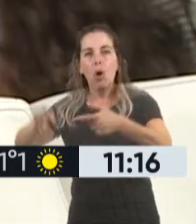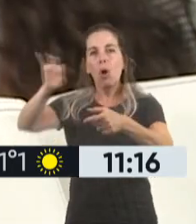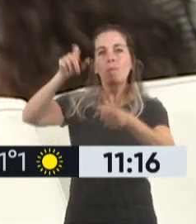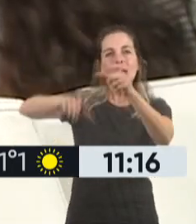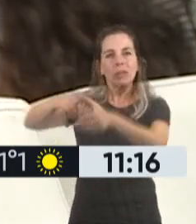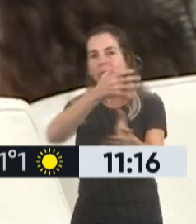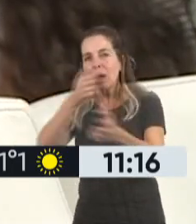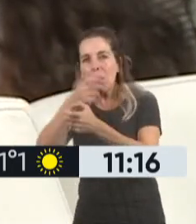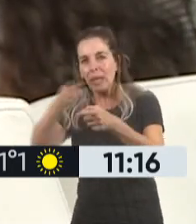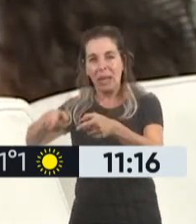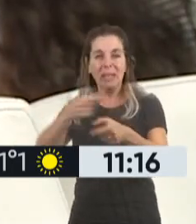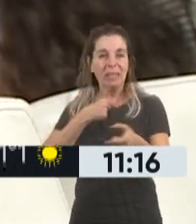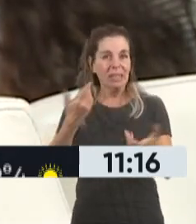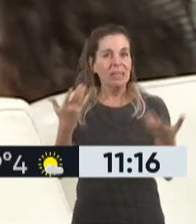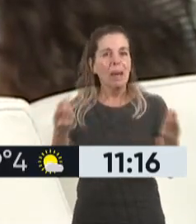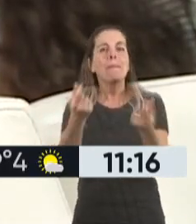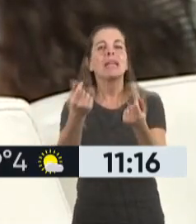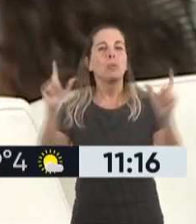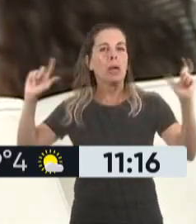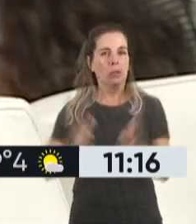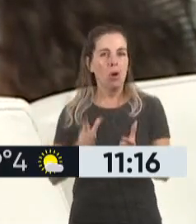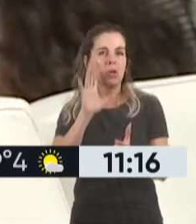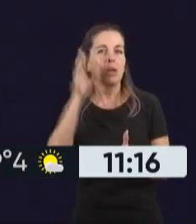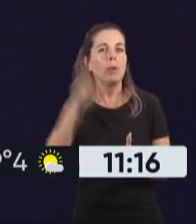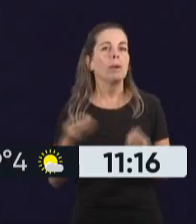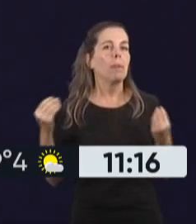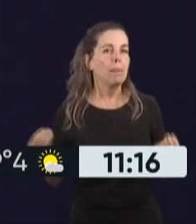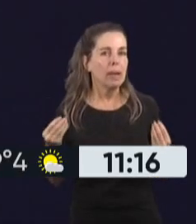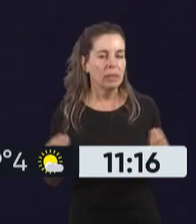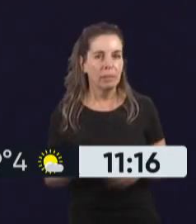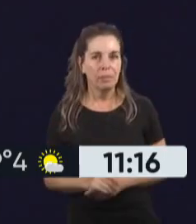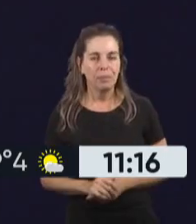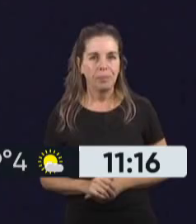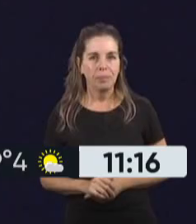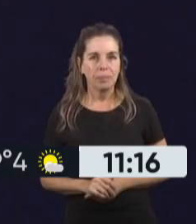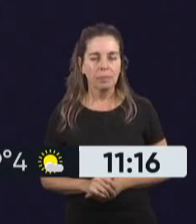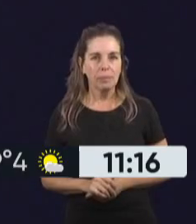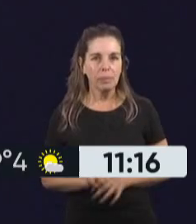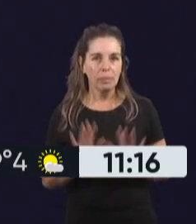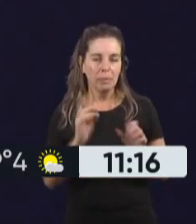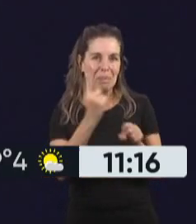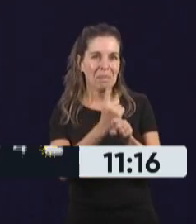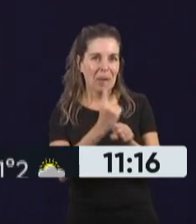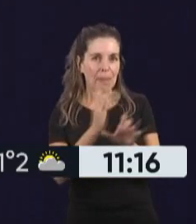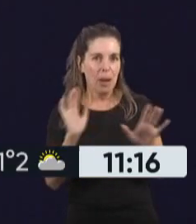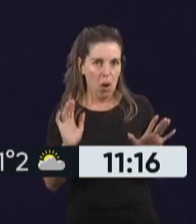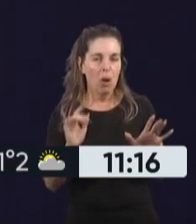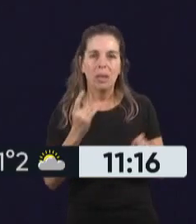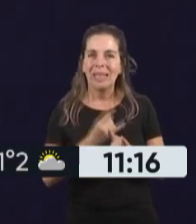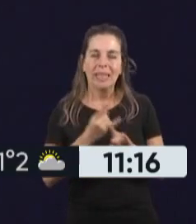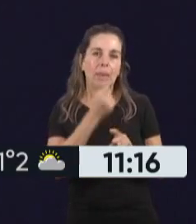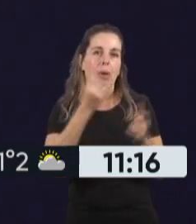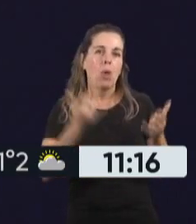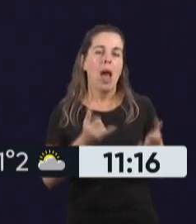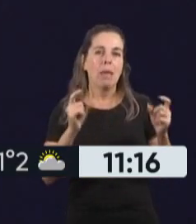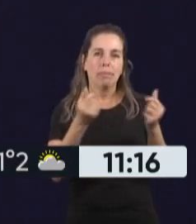no pudo haber facilitado este tipo de delitos. Gracias. Bueno, en primer lugar, todo recorte que se hace en